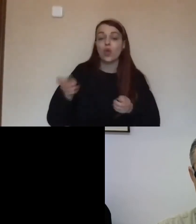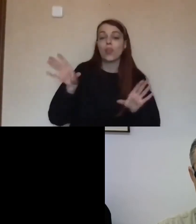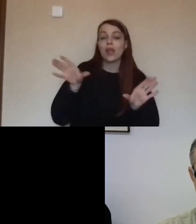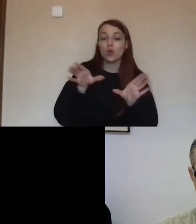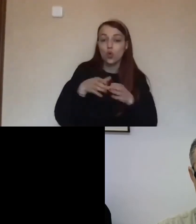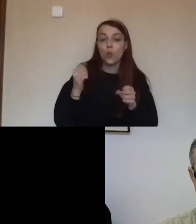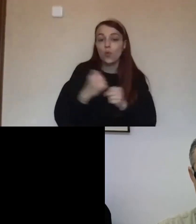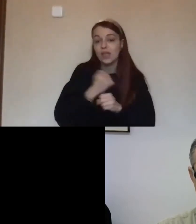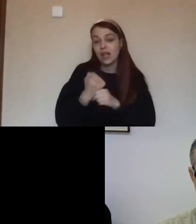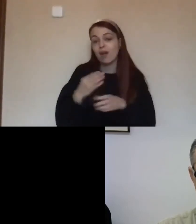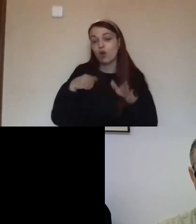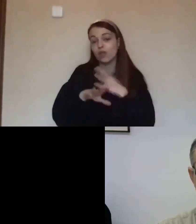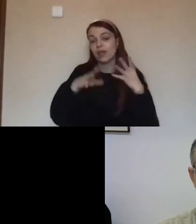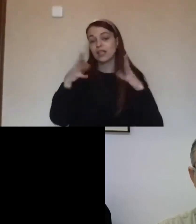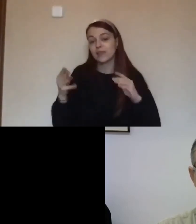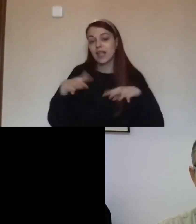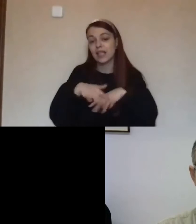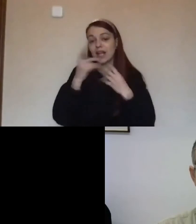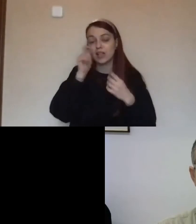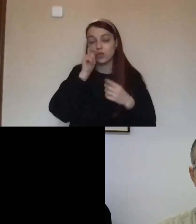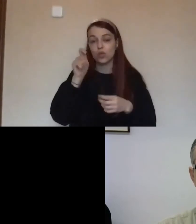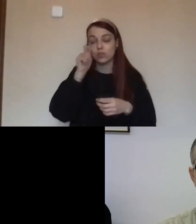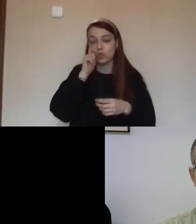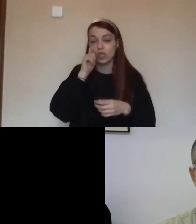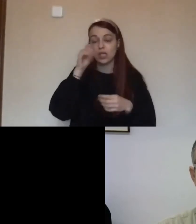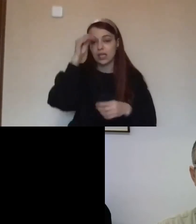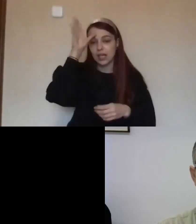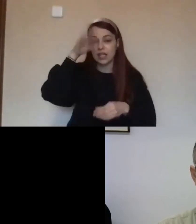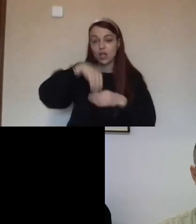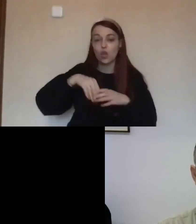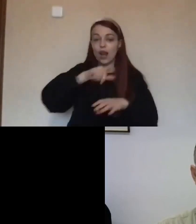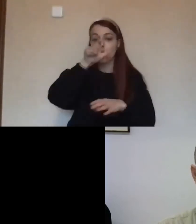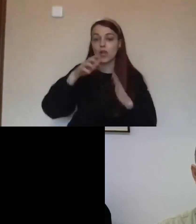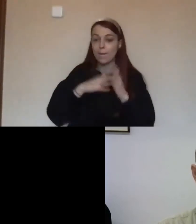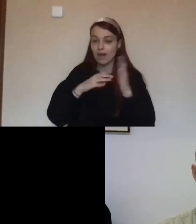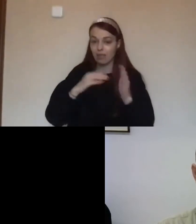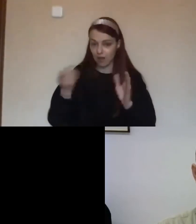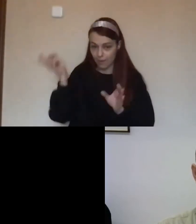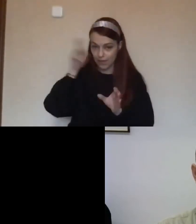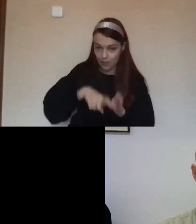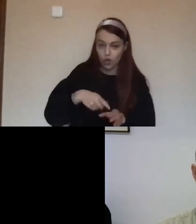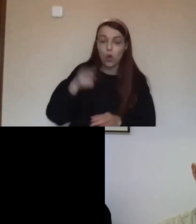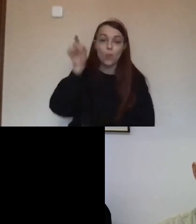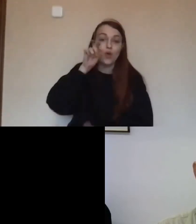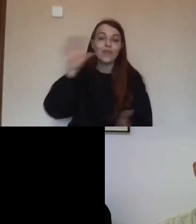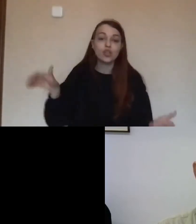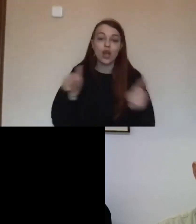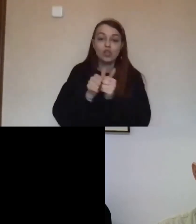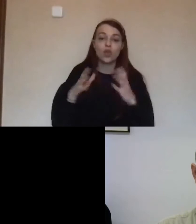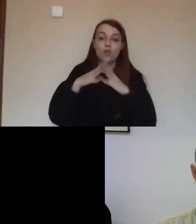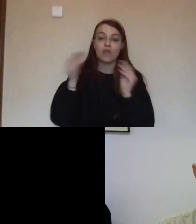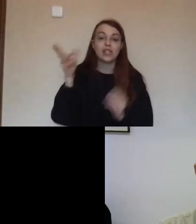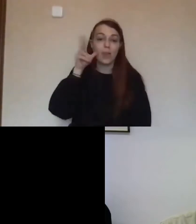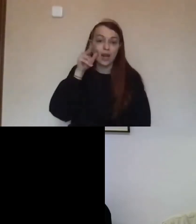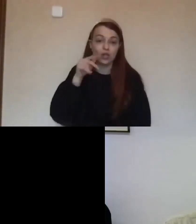Accesibilidad de la Red de Destinos Turísticos Inteligentes de la Comunidad Valenciana. Ha sido profesor asociado en la Universidad de Alicante